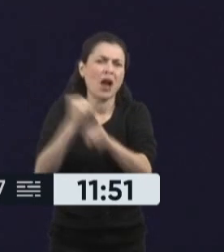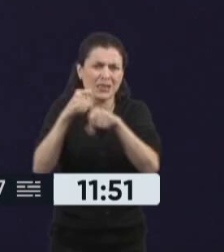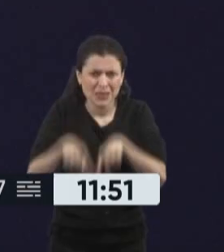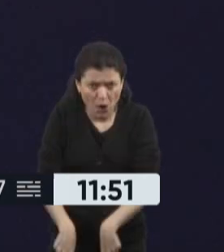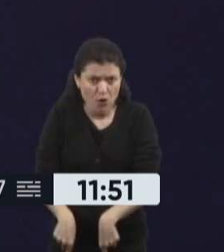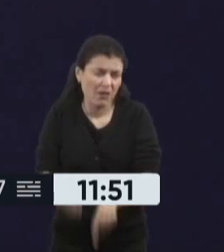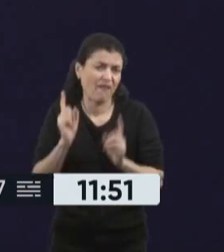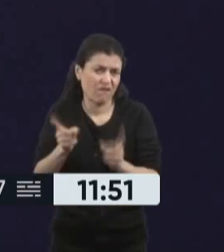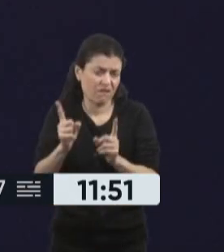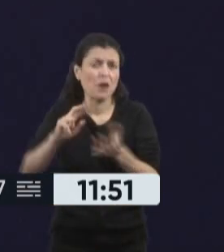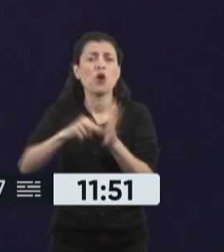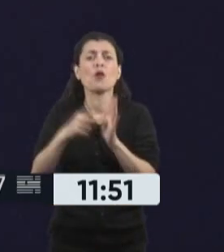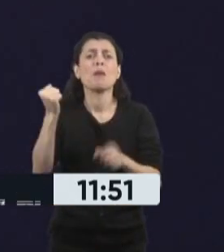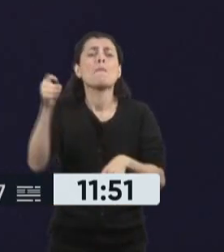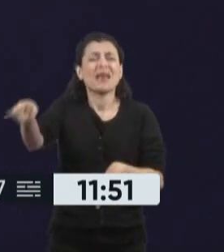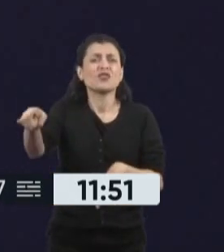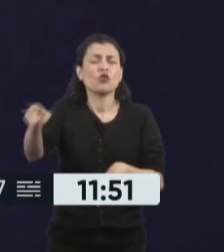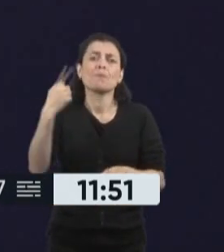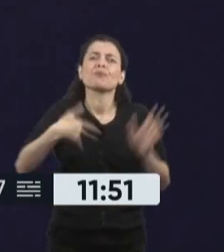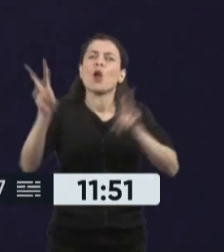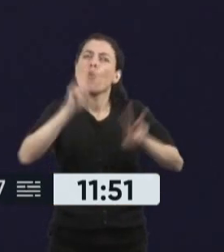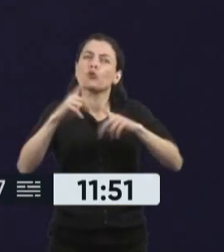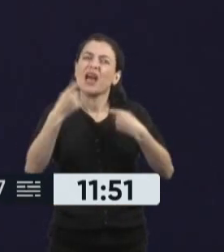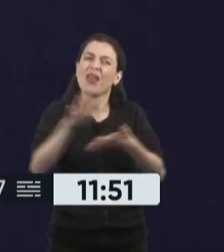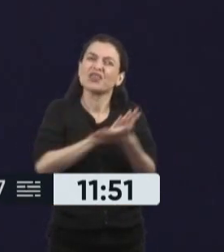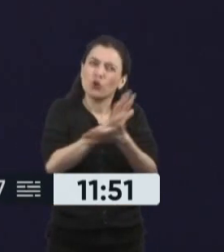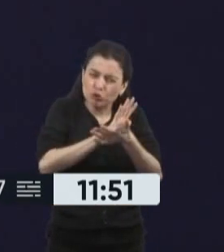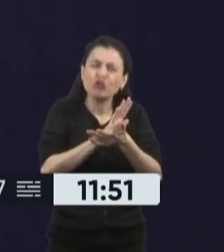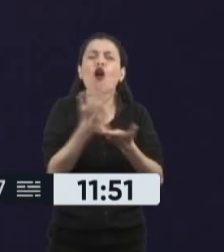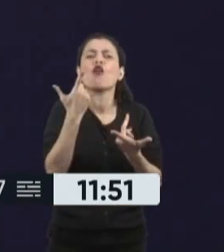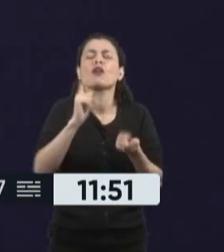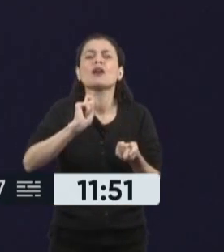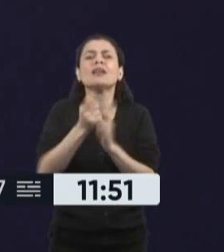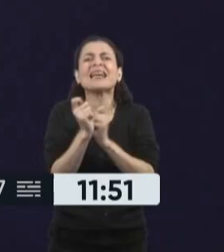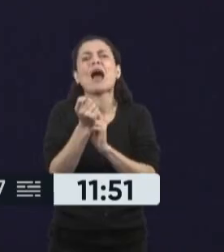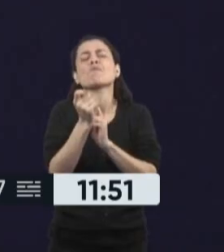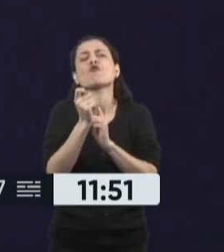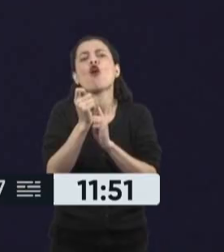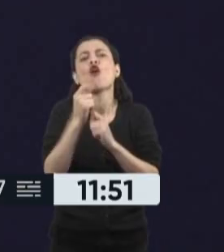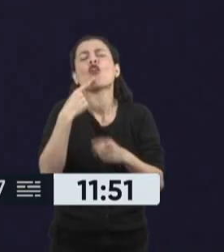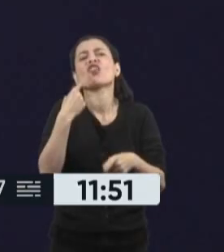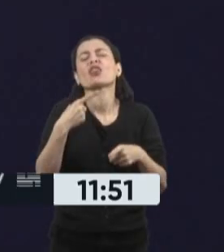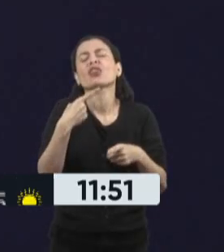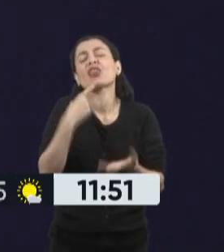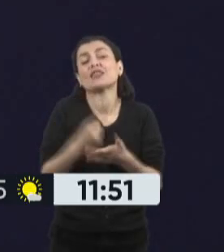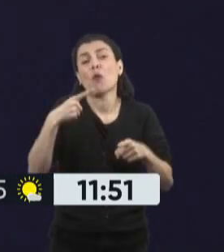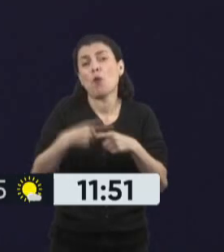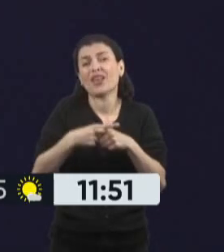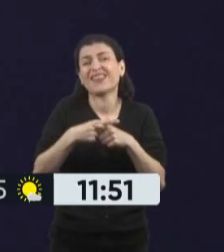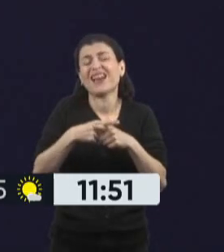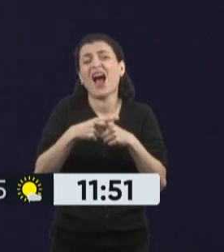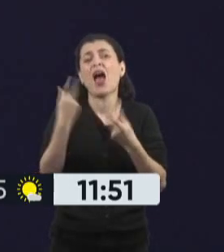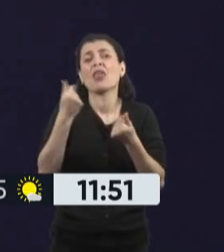peso, y lo que hicimos fue profundizar la política monetaria. Ahí está. Profundizar la política